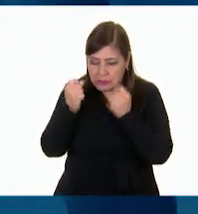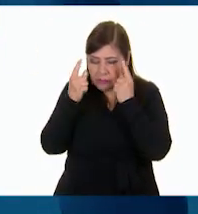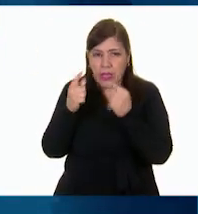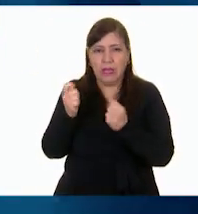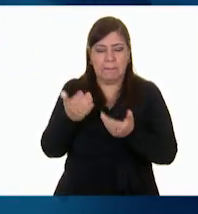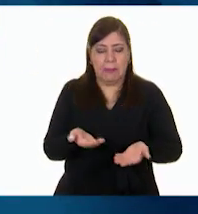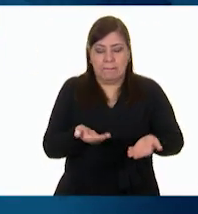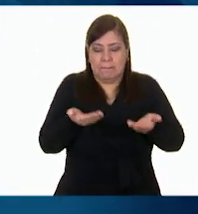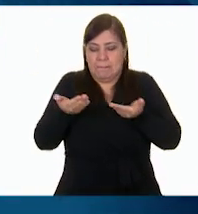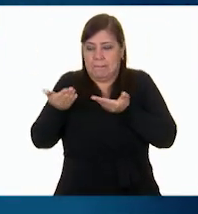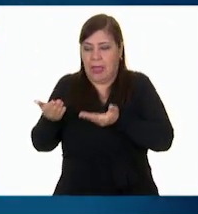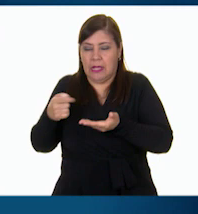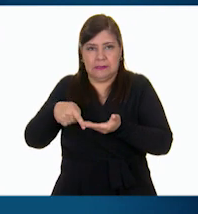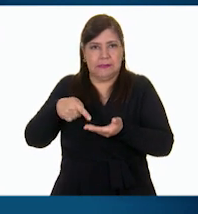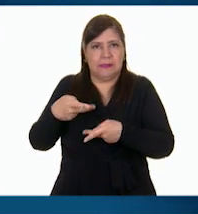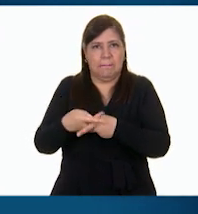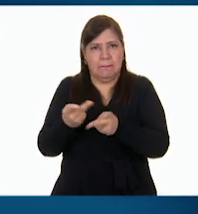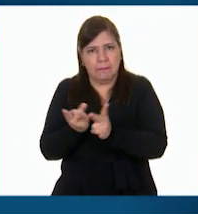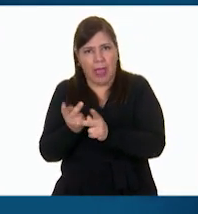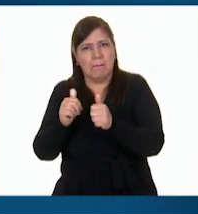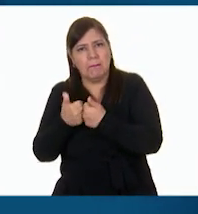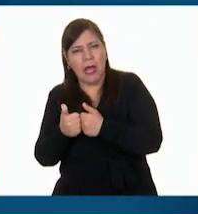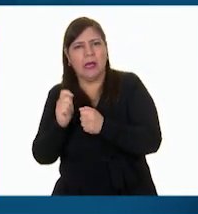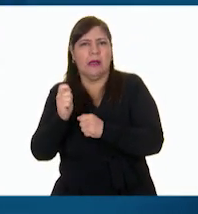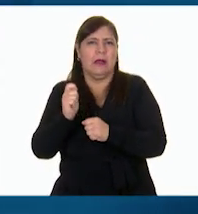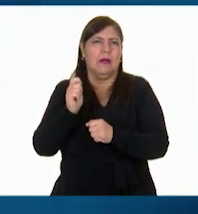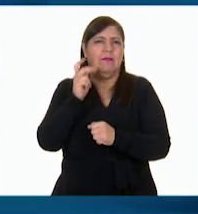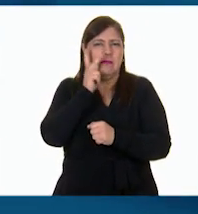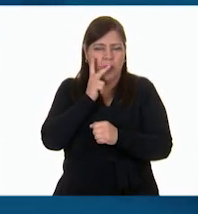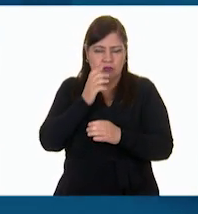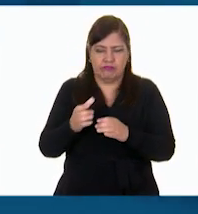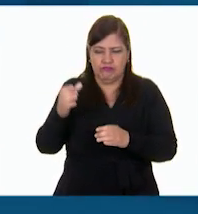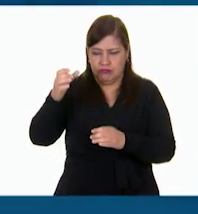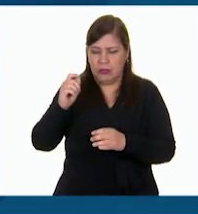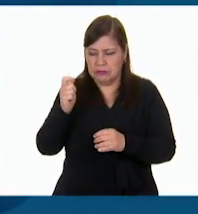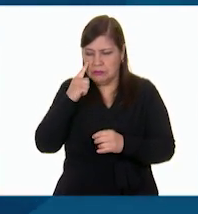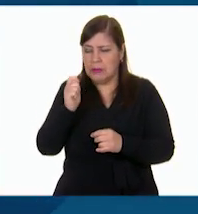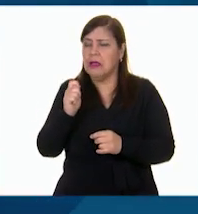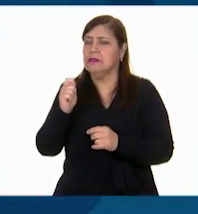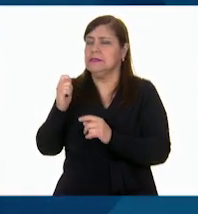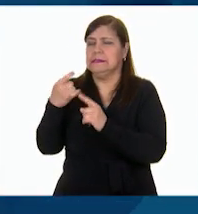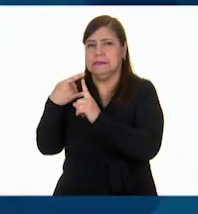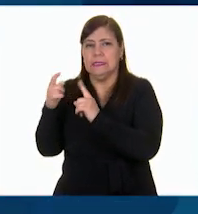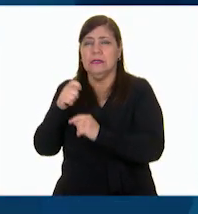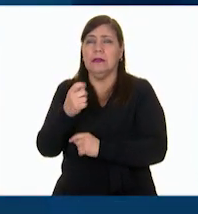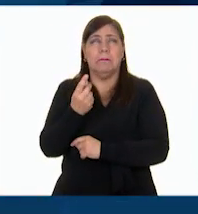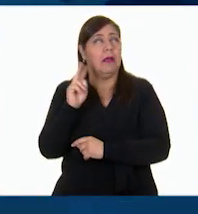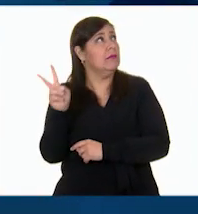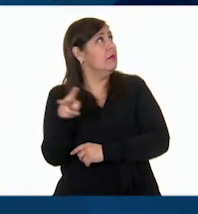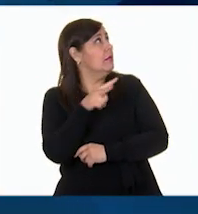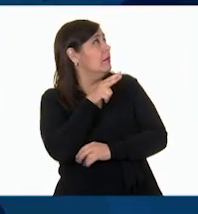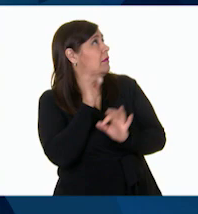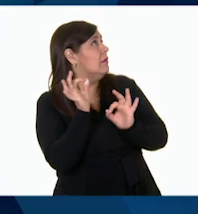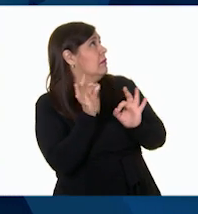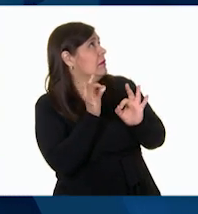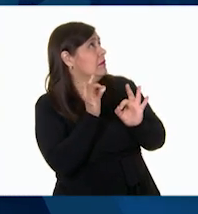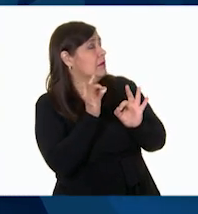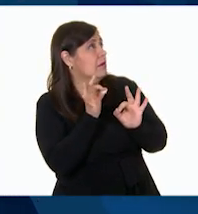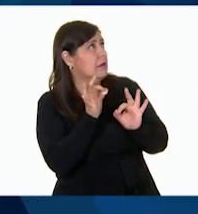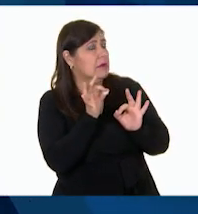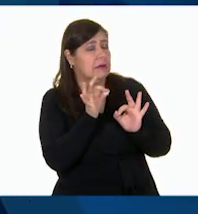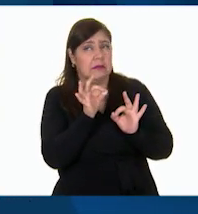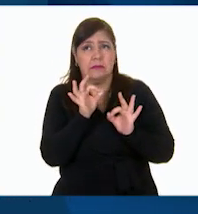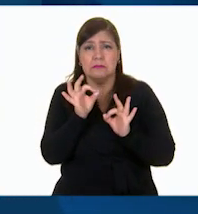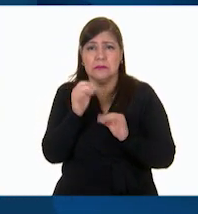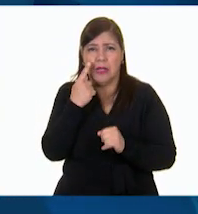la bandeja el plato del pan y la copa y se acercó a la puerta. El perro miró a su amo con ojos en que parecía arder, como